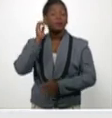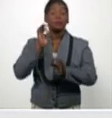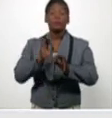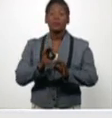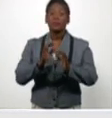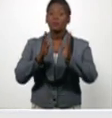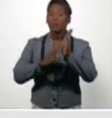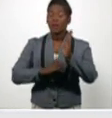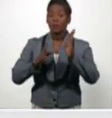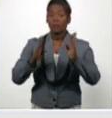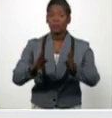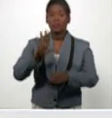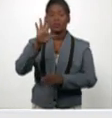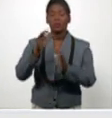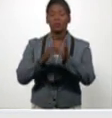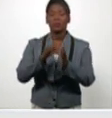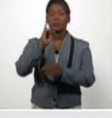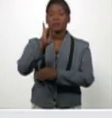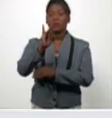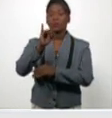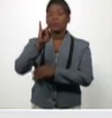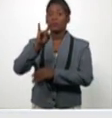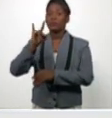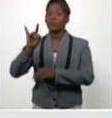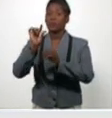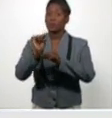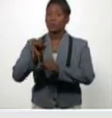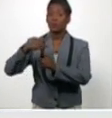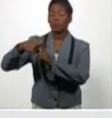5.799. Solamente decir que en estos